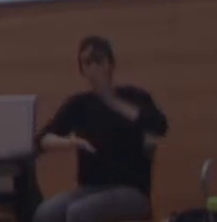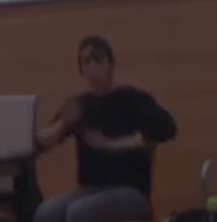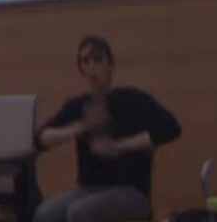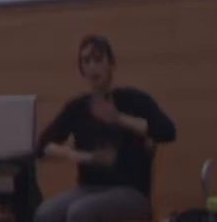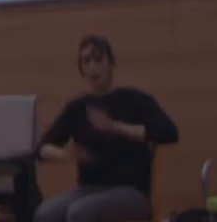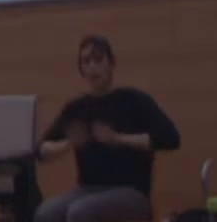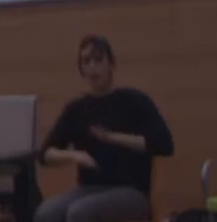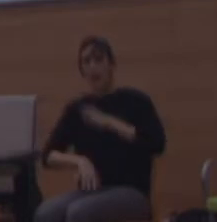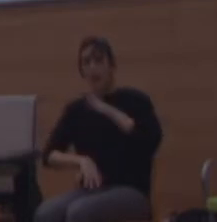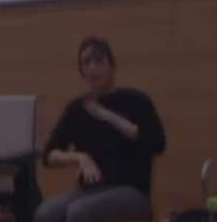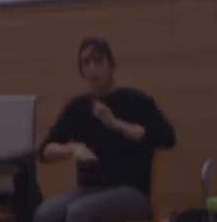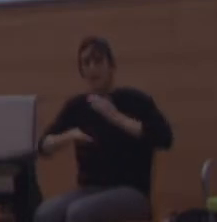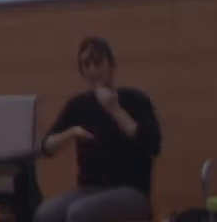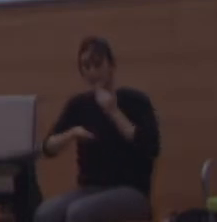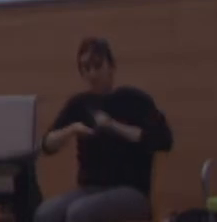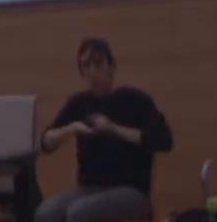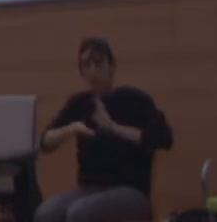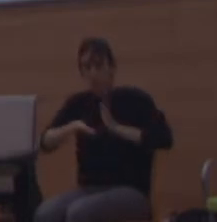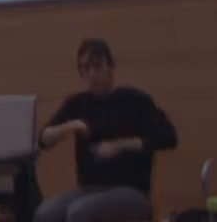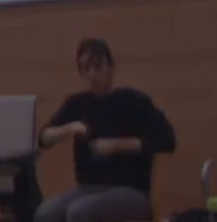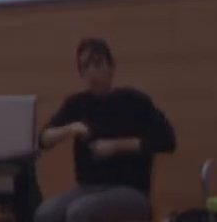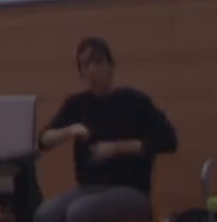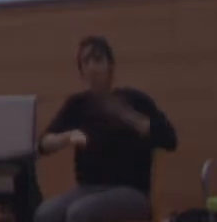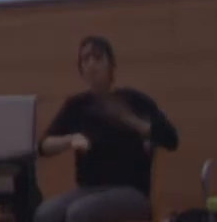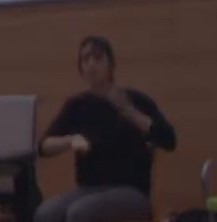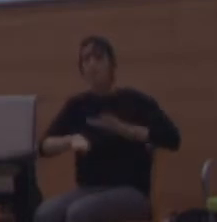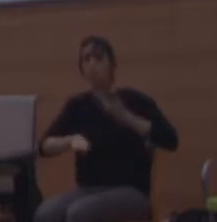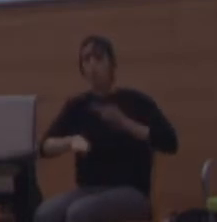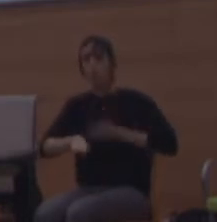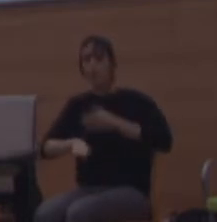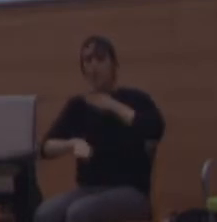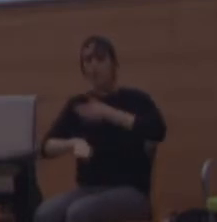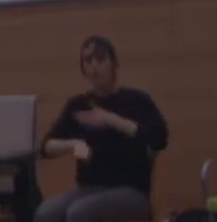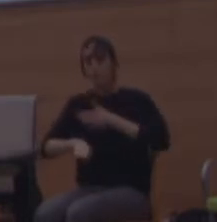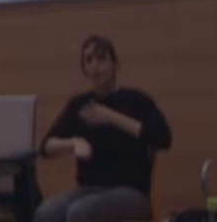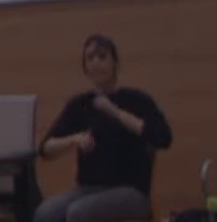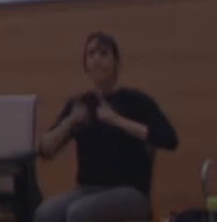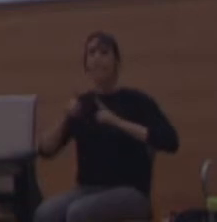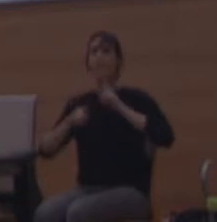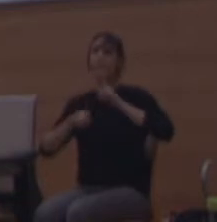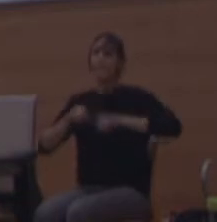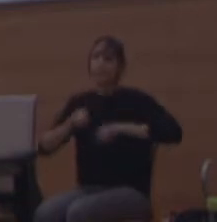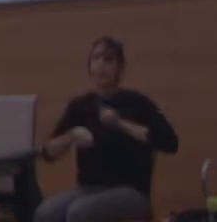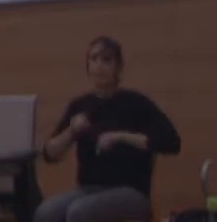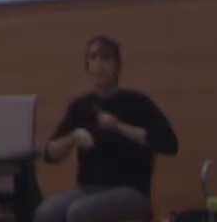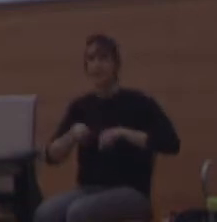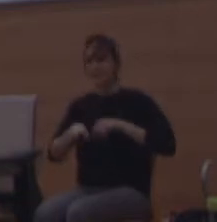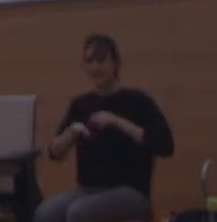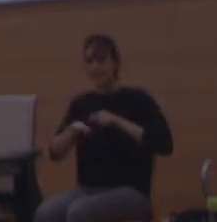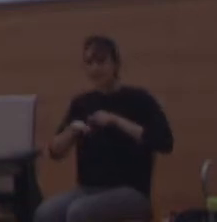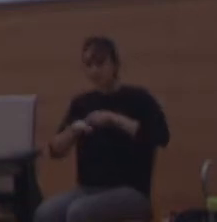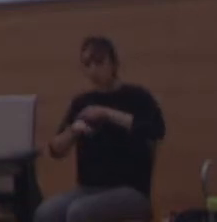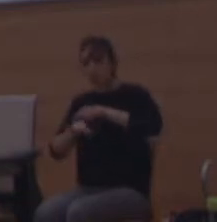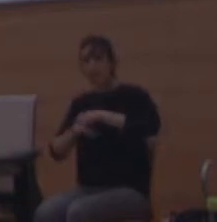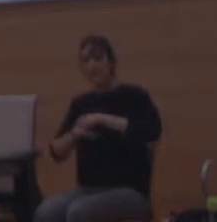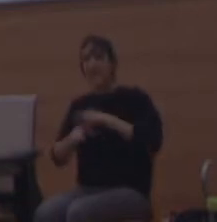una amputación de un dedo es importante porque tiene todo el apoyo y dependiendo tiene muchos apoyos y tiene